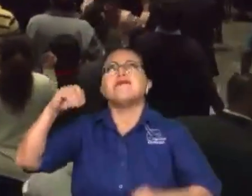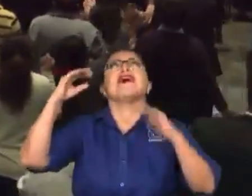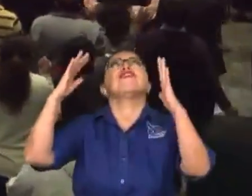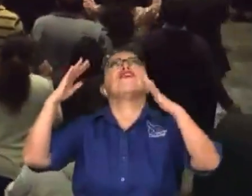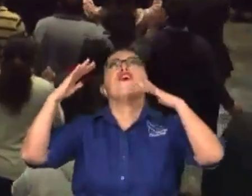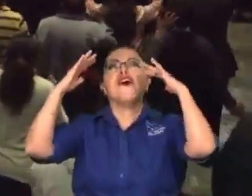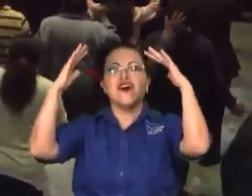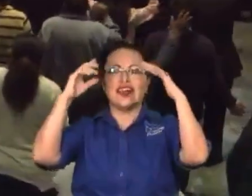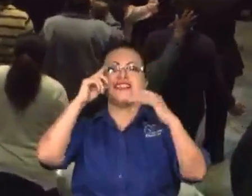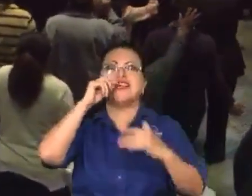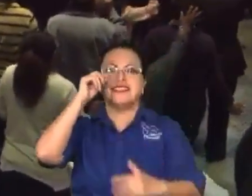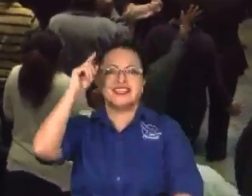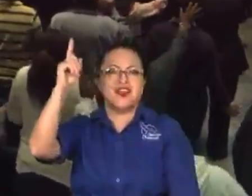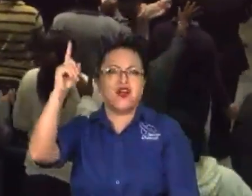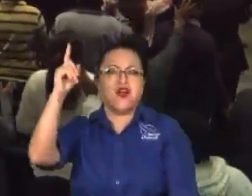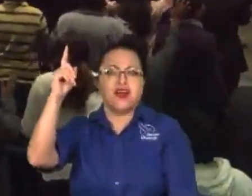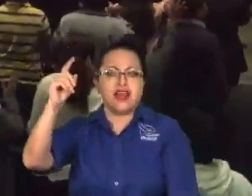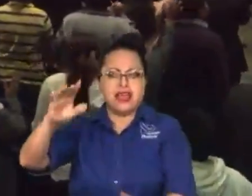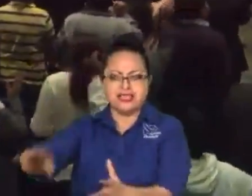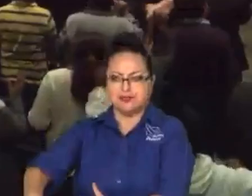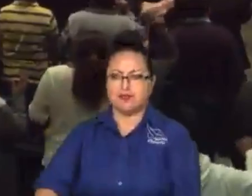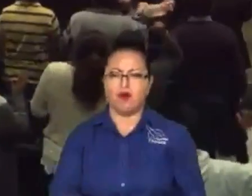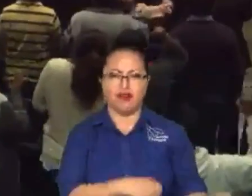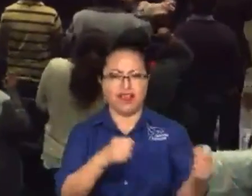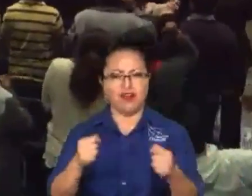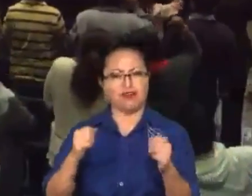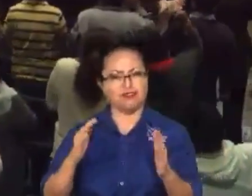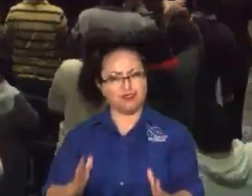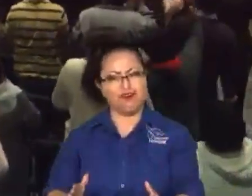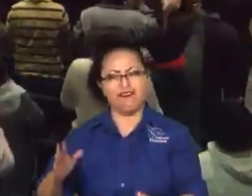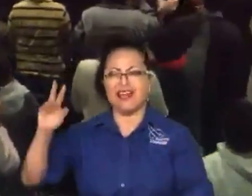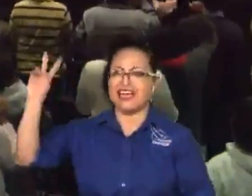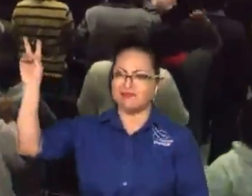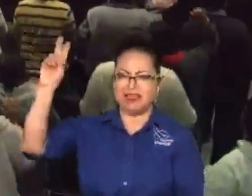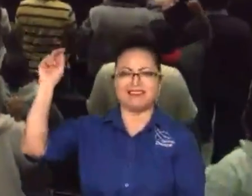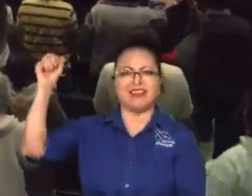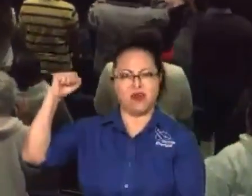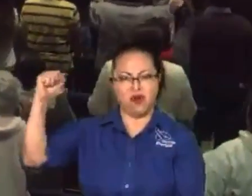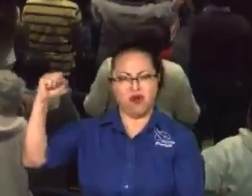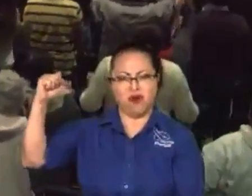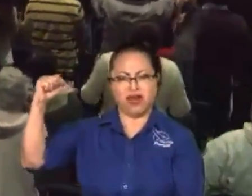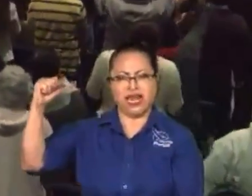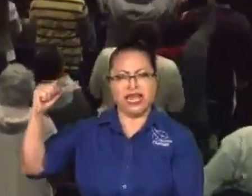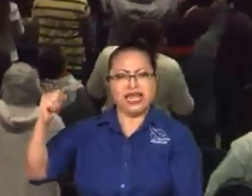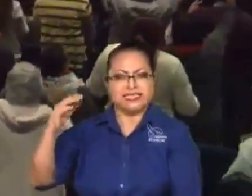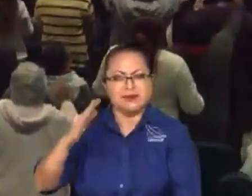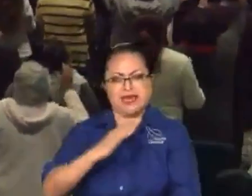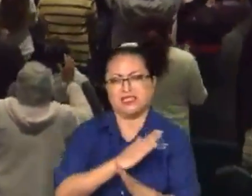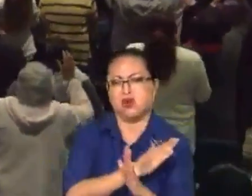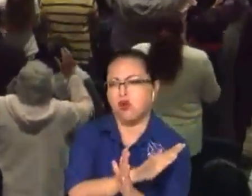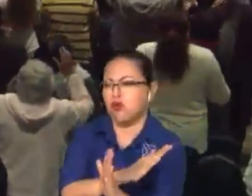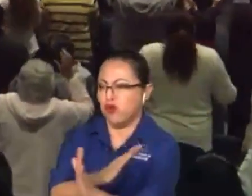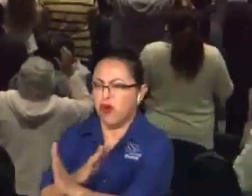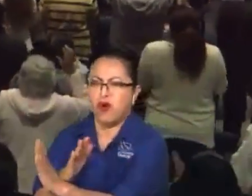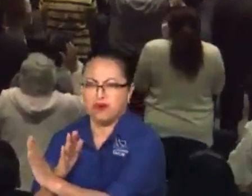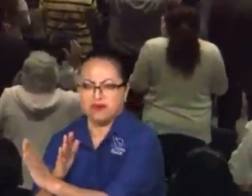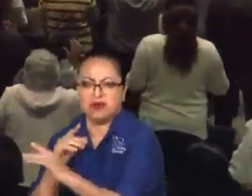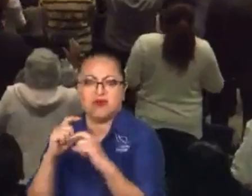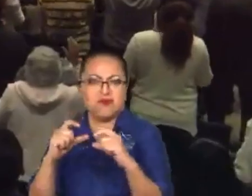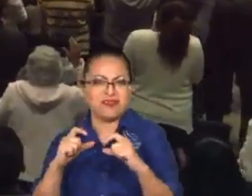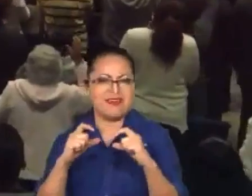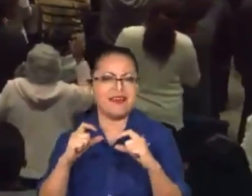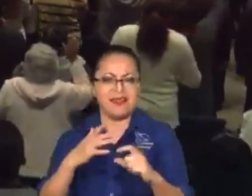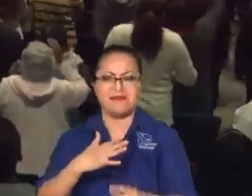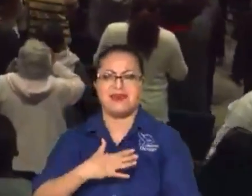porque mayor es el Señor, es poderoso, es vencedor, es mi escudo,